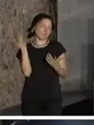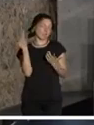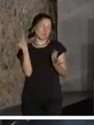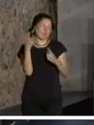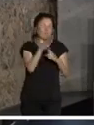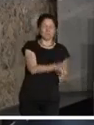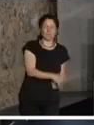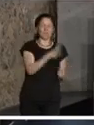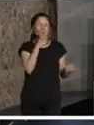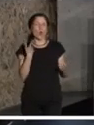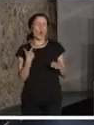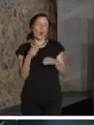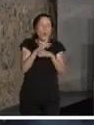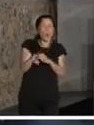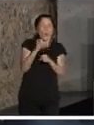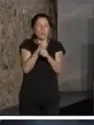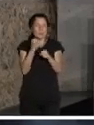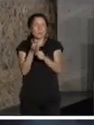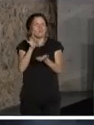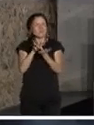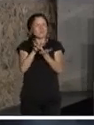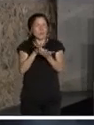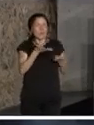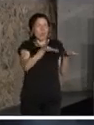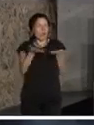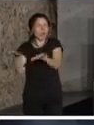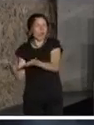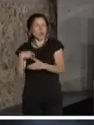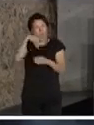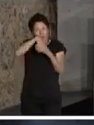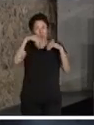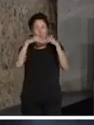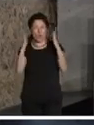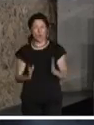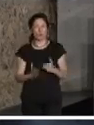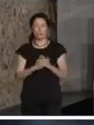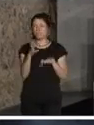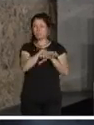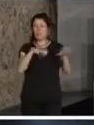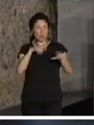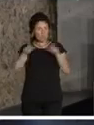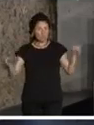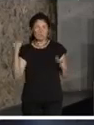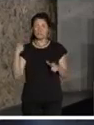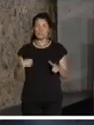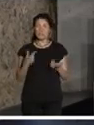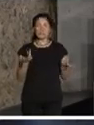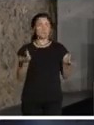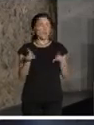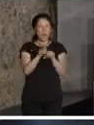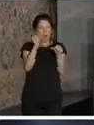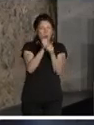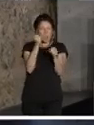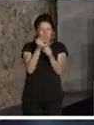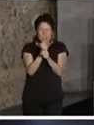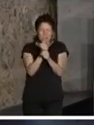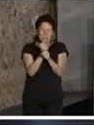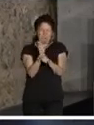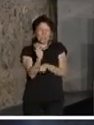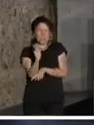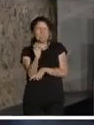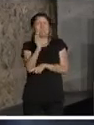que trabajan en cuidado y en servicios asistenciales en el hogar la mayoría de esas personas que consiguen un trabajo